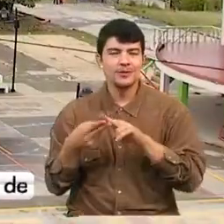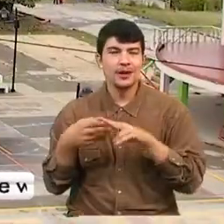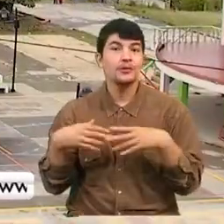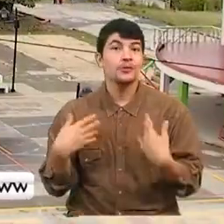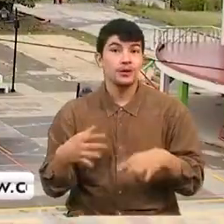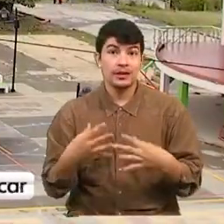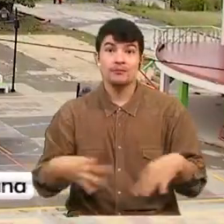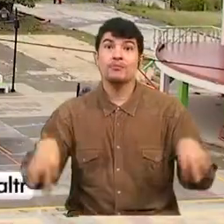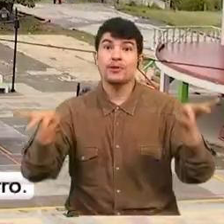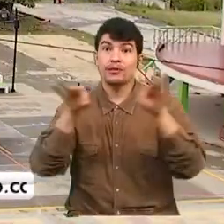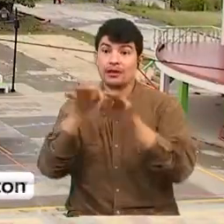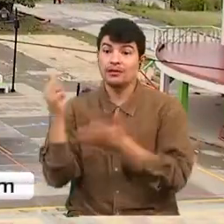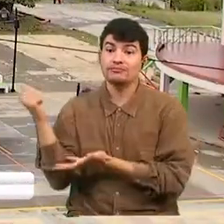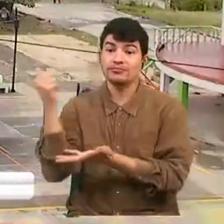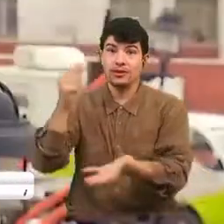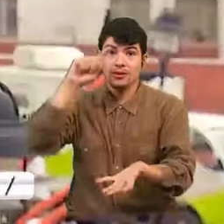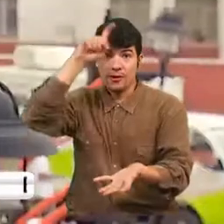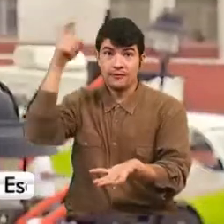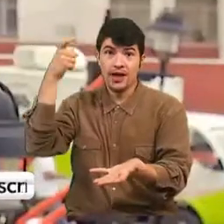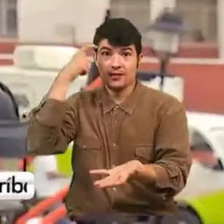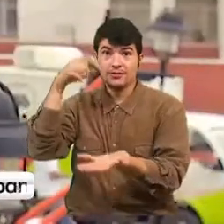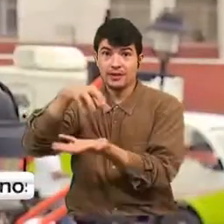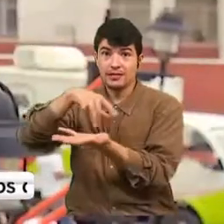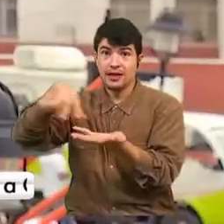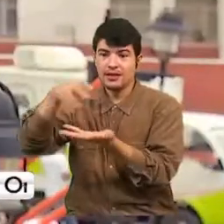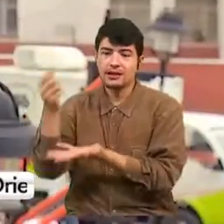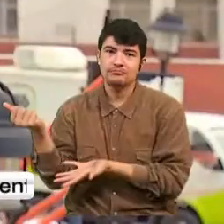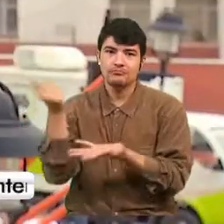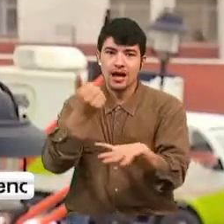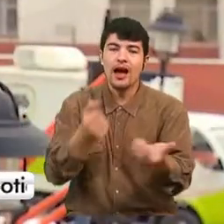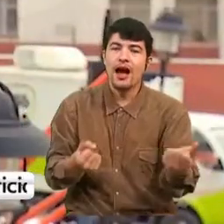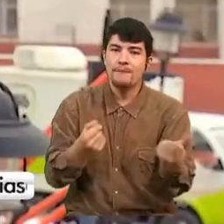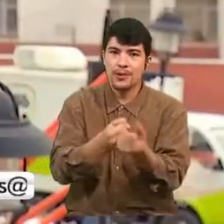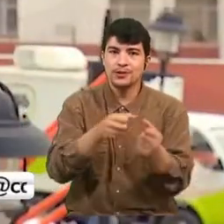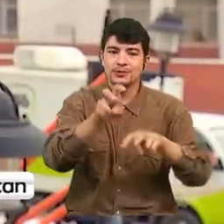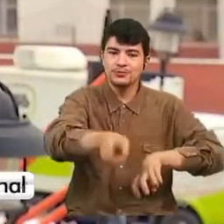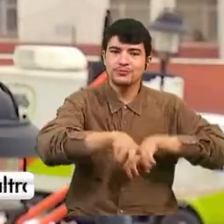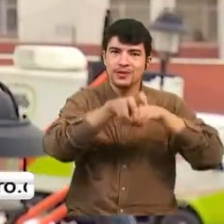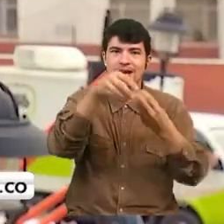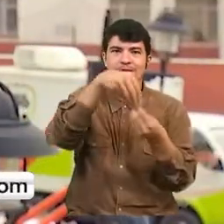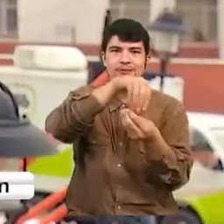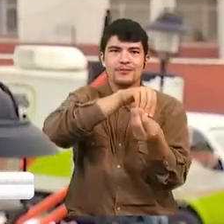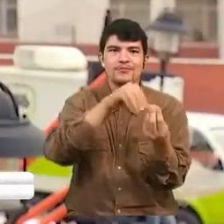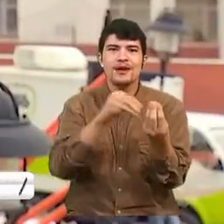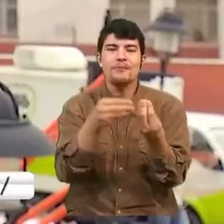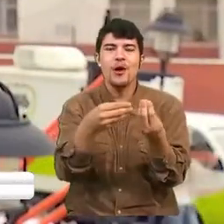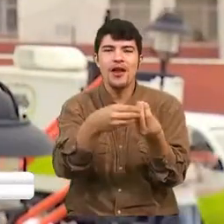importante inversión que ha preparado la Gobernación de Santander en materia de agricultura, en los cultivos de mora y de cacao.